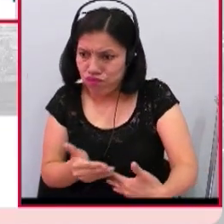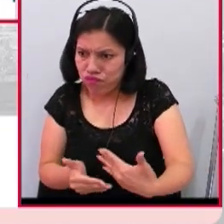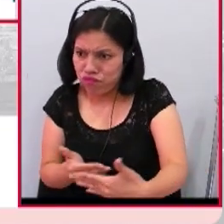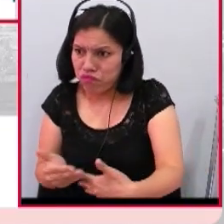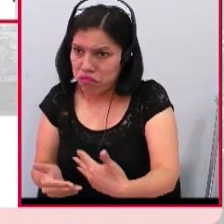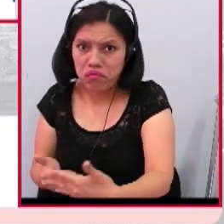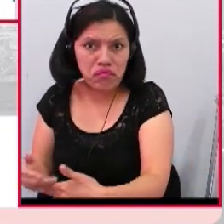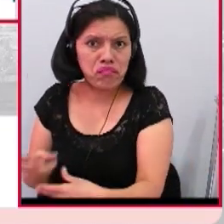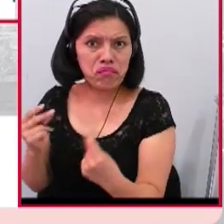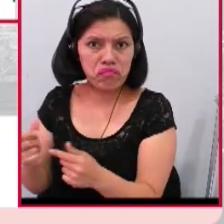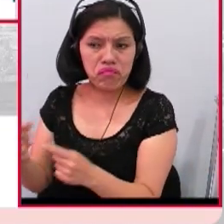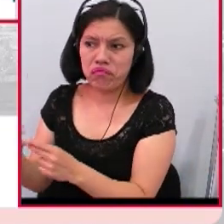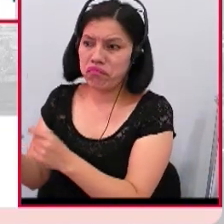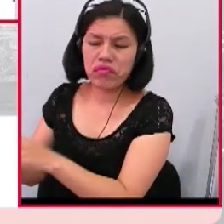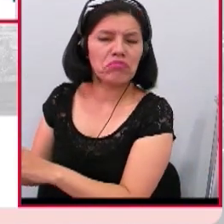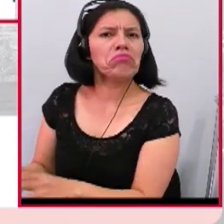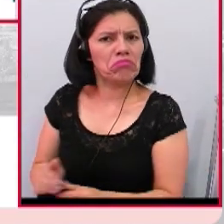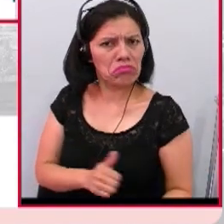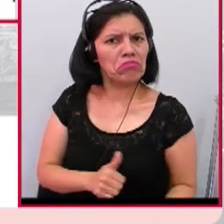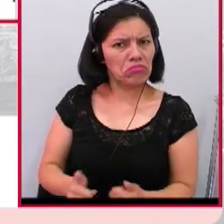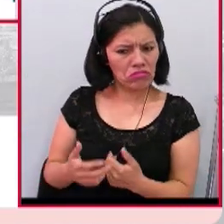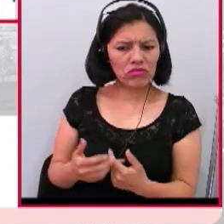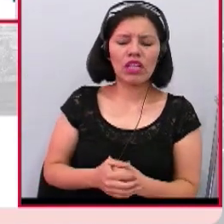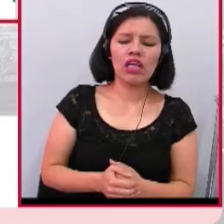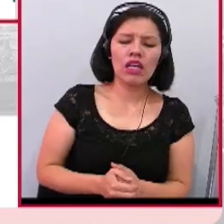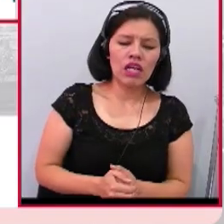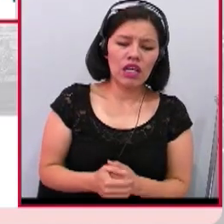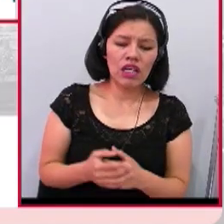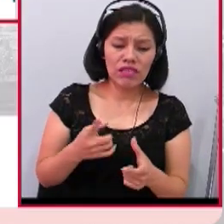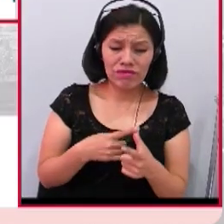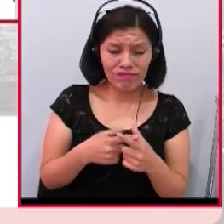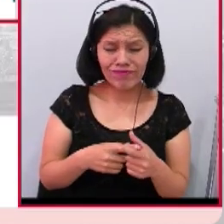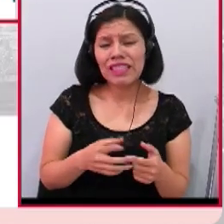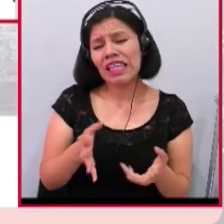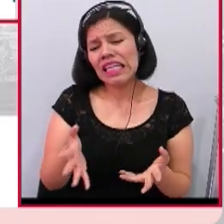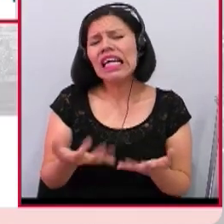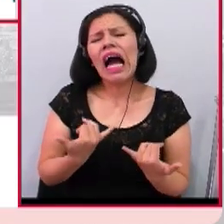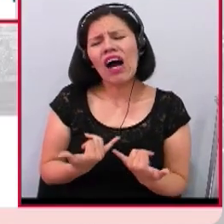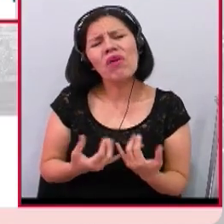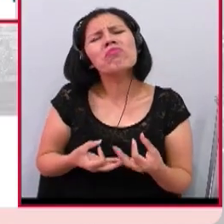Ahora, ¿por qué es importante? Porque el cambio del refractario, solo del refractario de un tipo